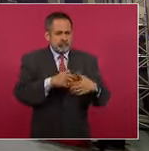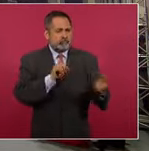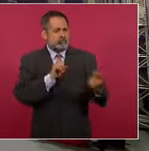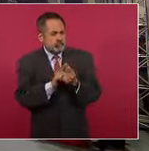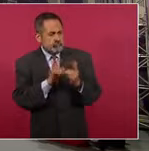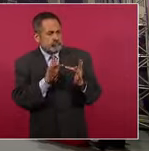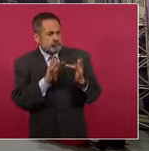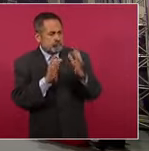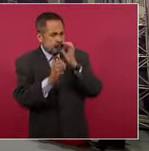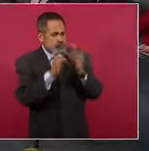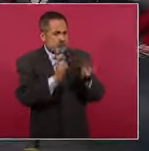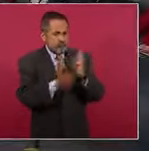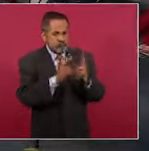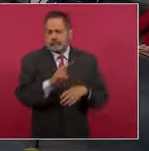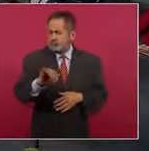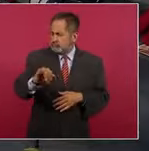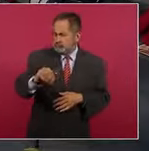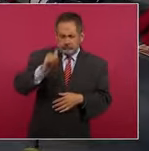las en materia eléctrica? Sí,